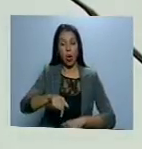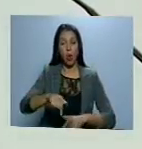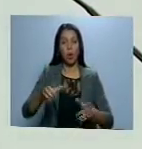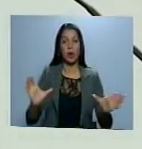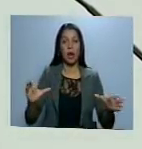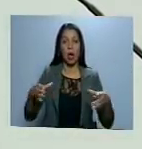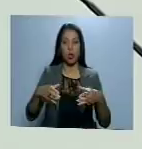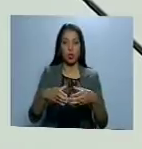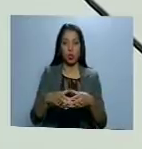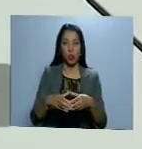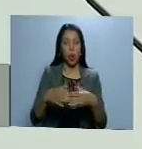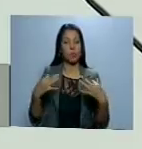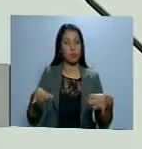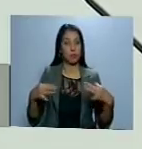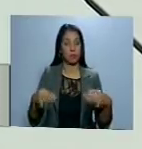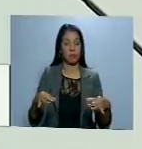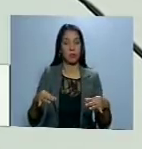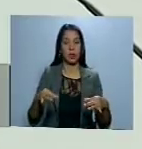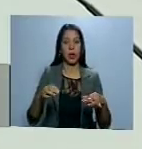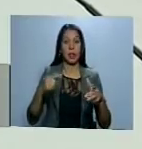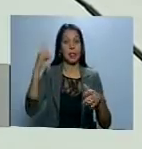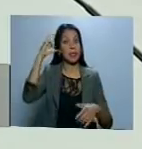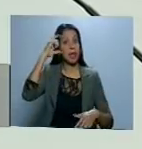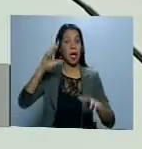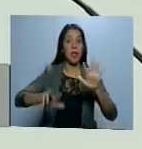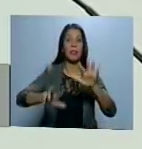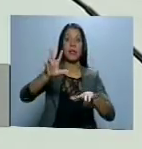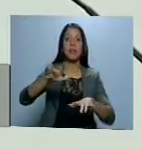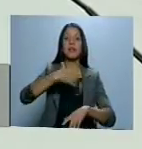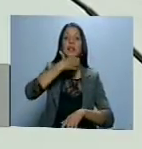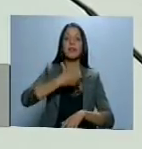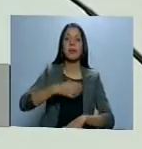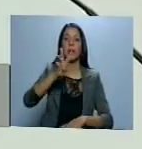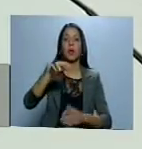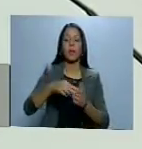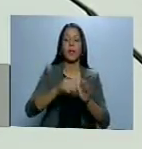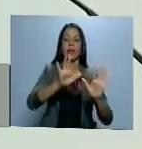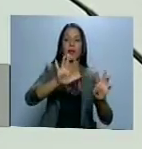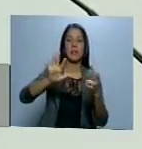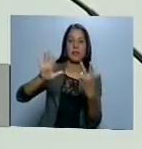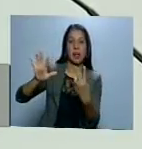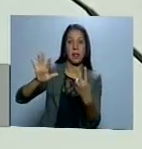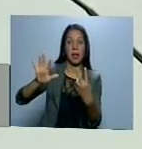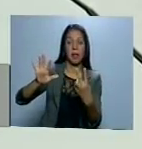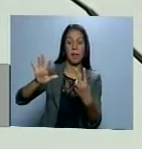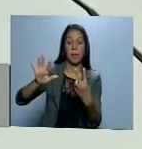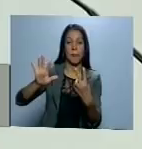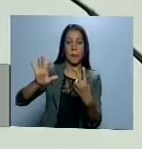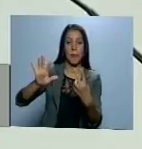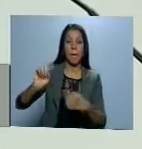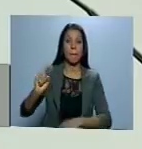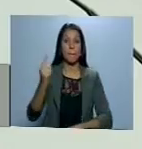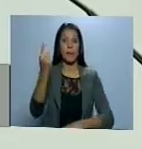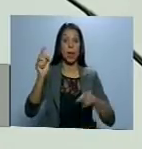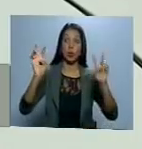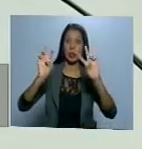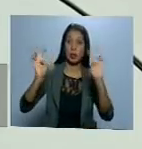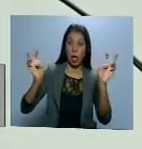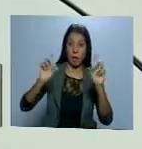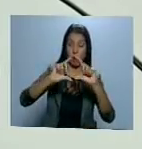sesión ordinaria del día 13 de diciembre de 2017. Primero,